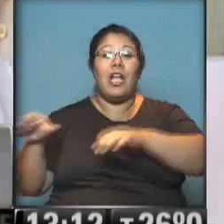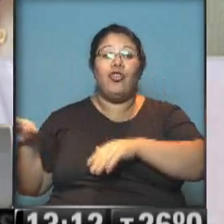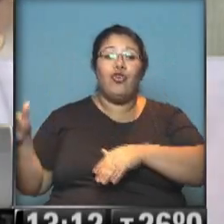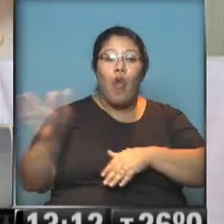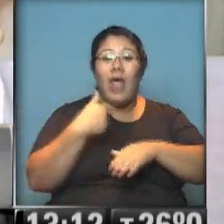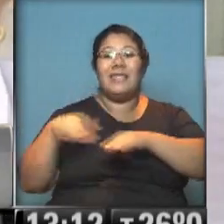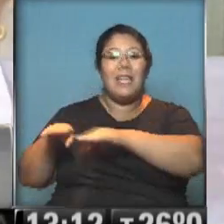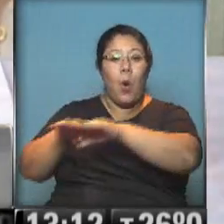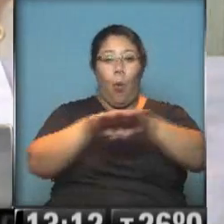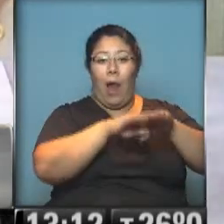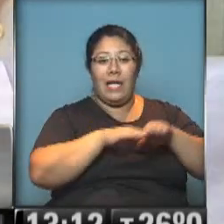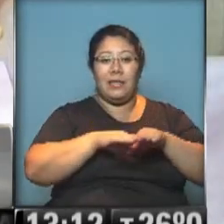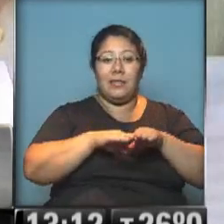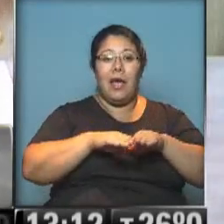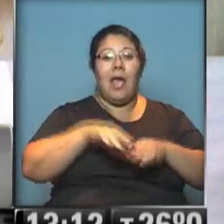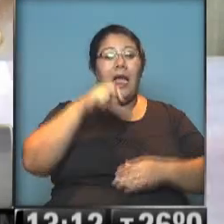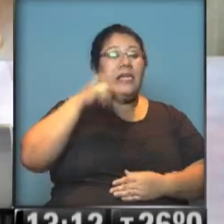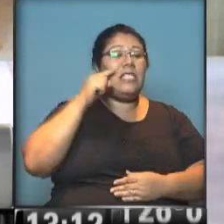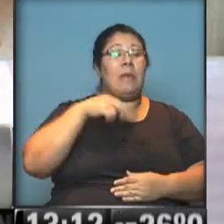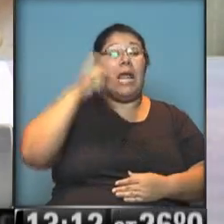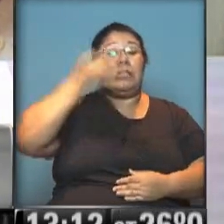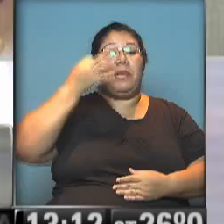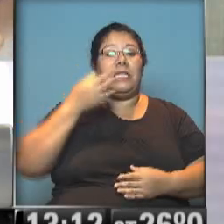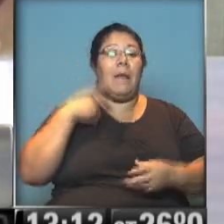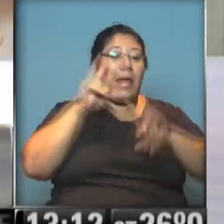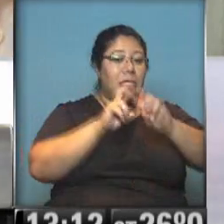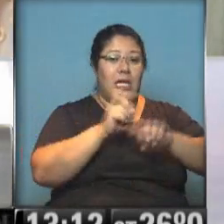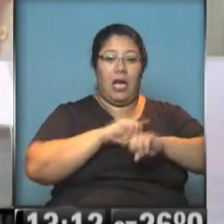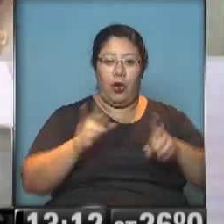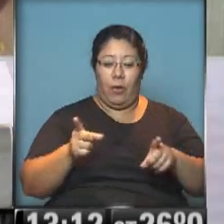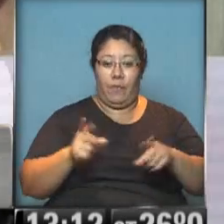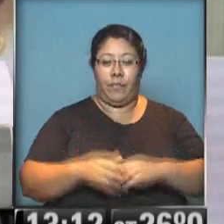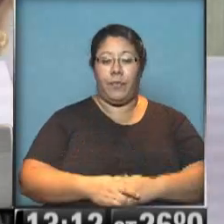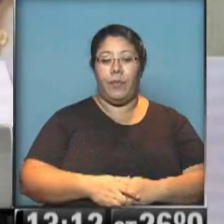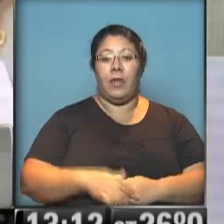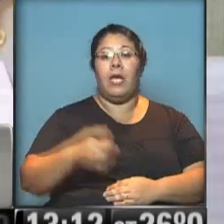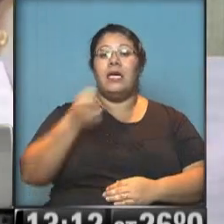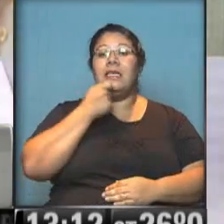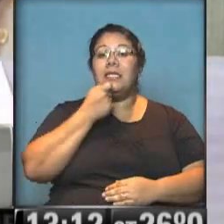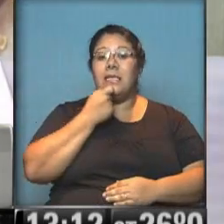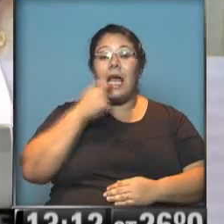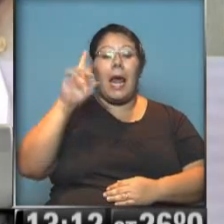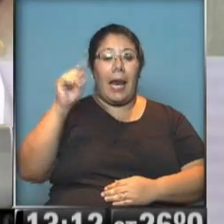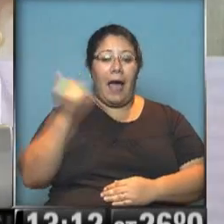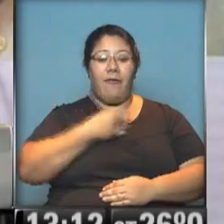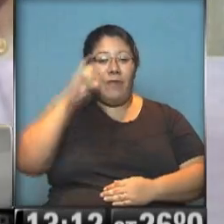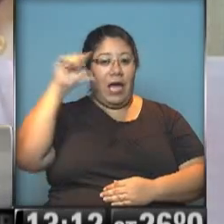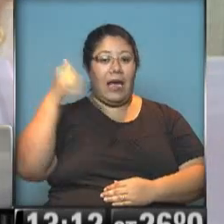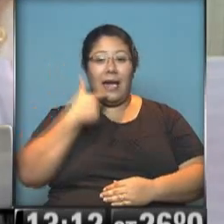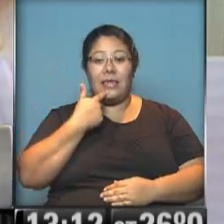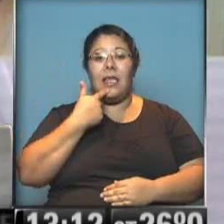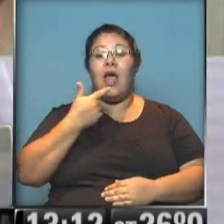somos todos iguales ante la ley acá está el gasto judicial para una causa que se sabe de antemano lo dejó muy claro gráficas